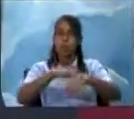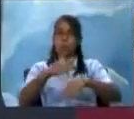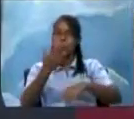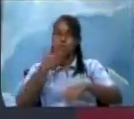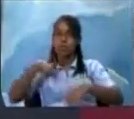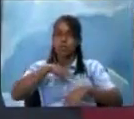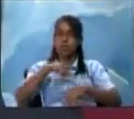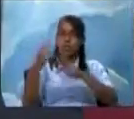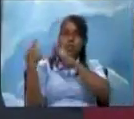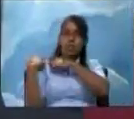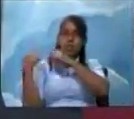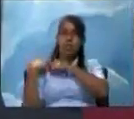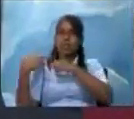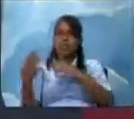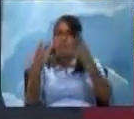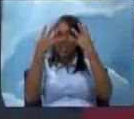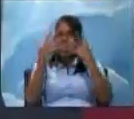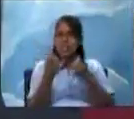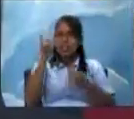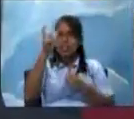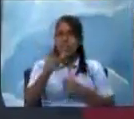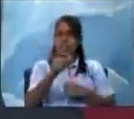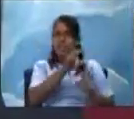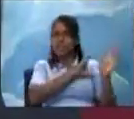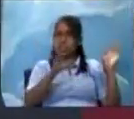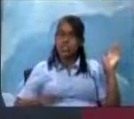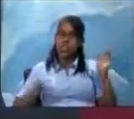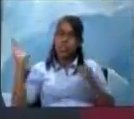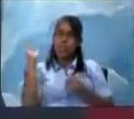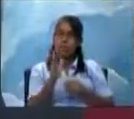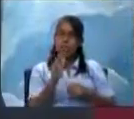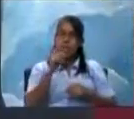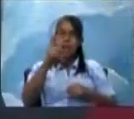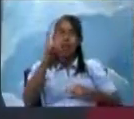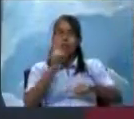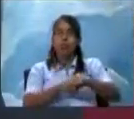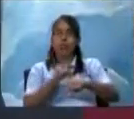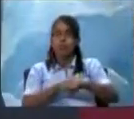nuestra responsabilidad. Qué triste sería que Cristo viniera